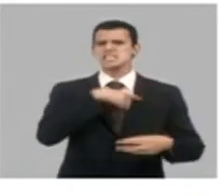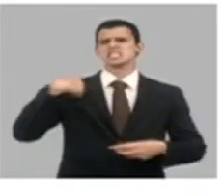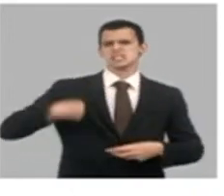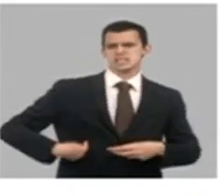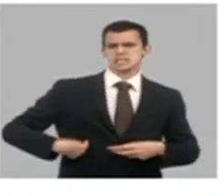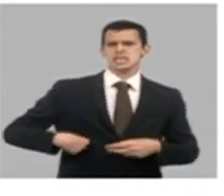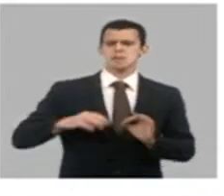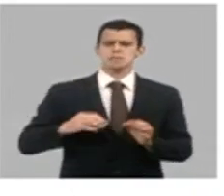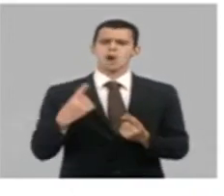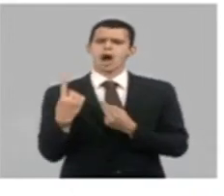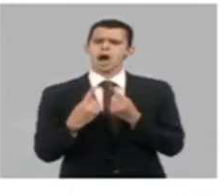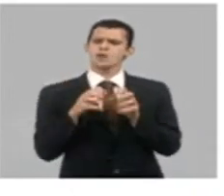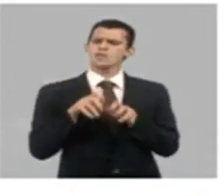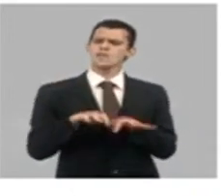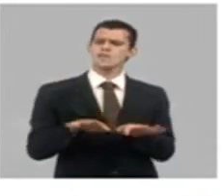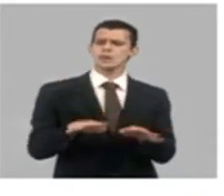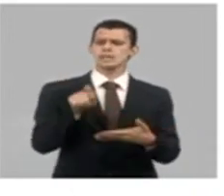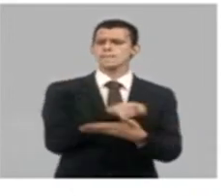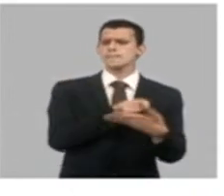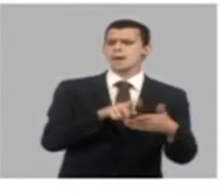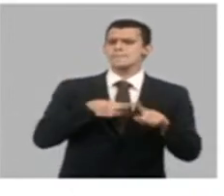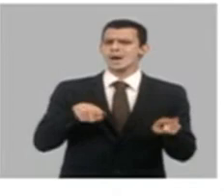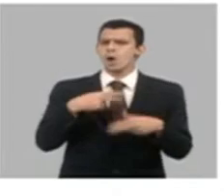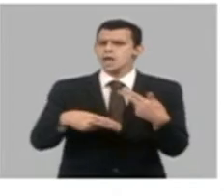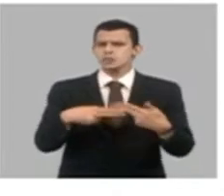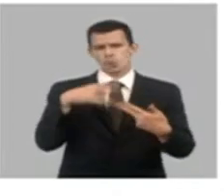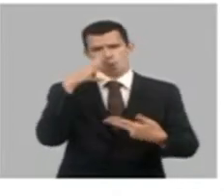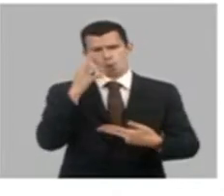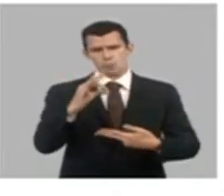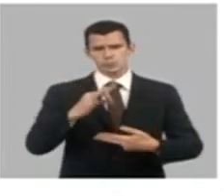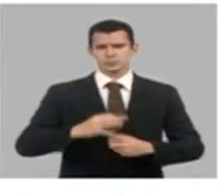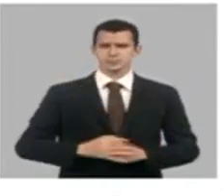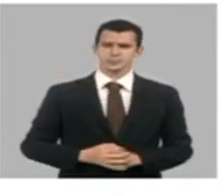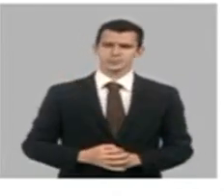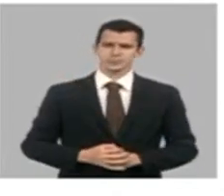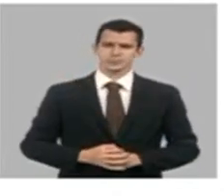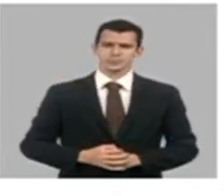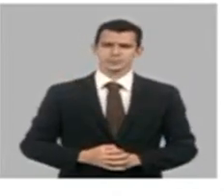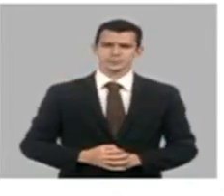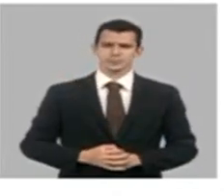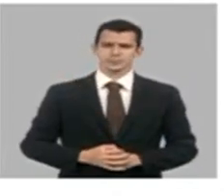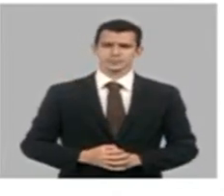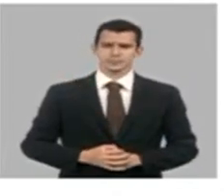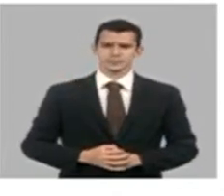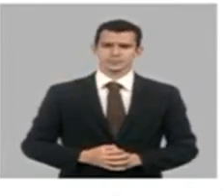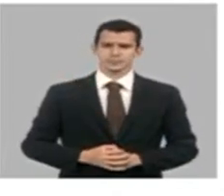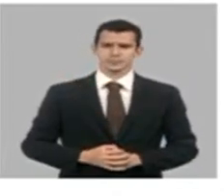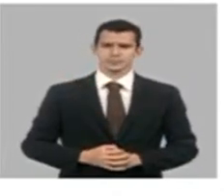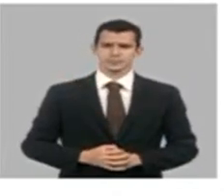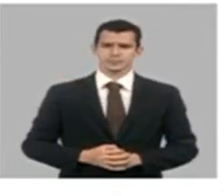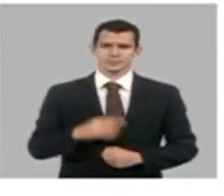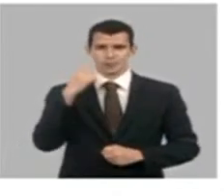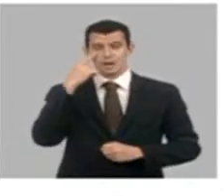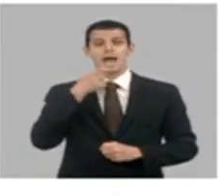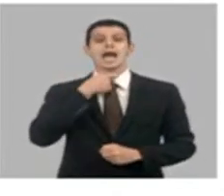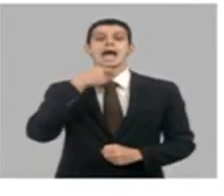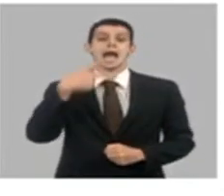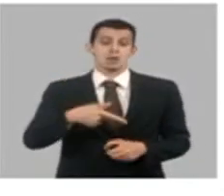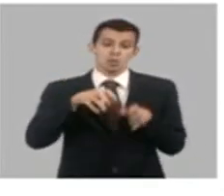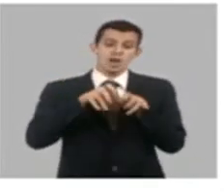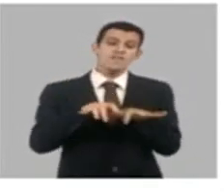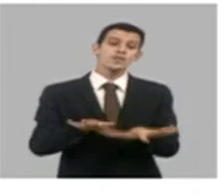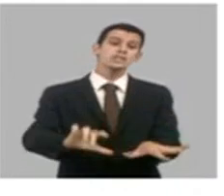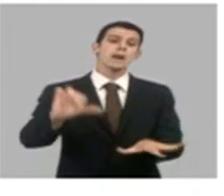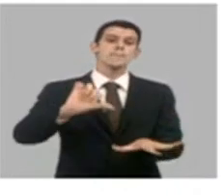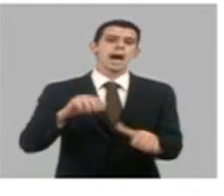evaluación vamos a dejar esto en pantalla un menú típico e irún aún en el primer caso tanto el presidente putin como el gobierno ruso y sus